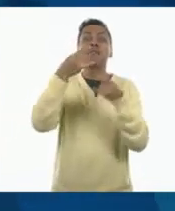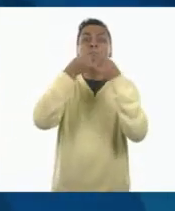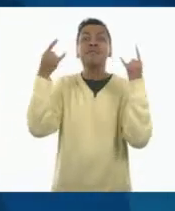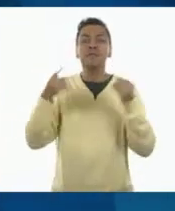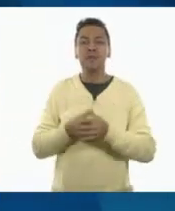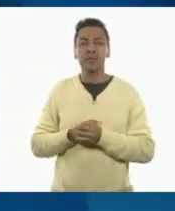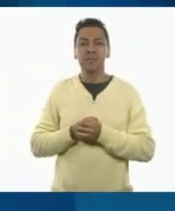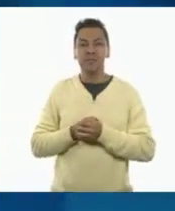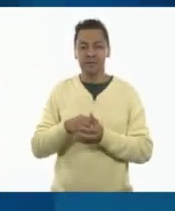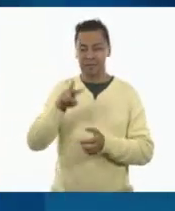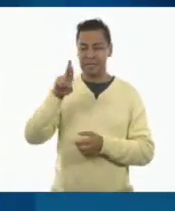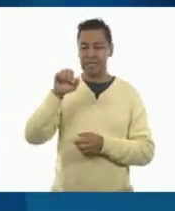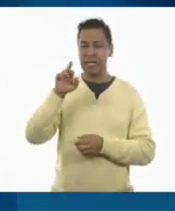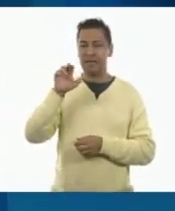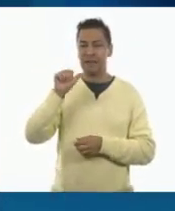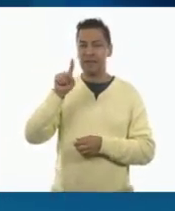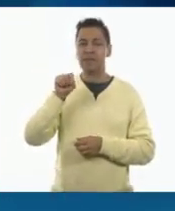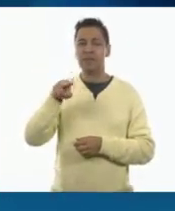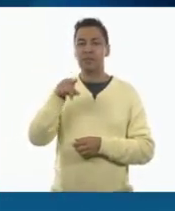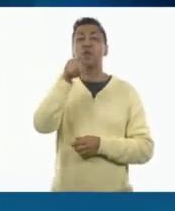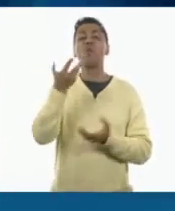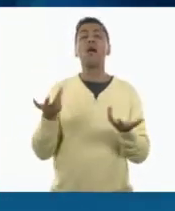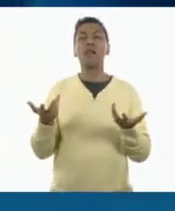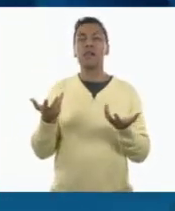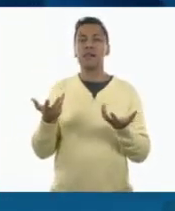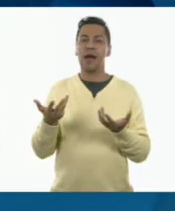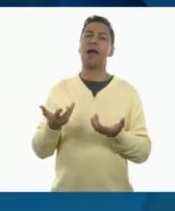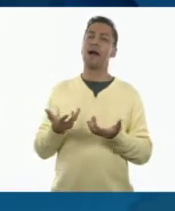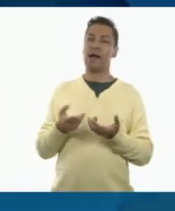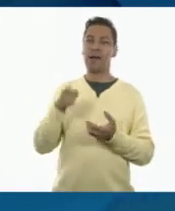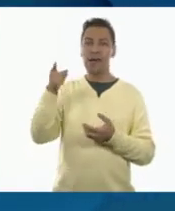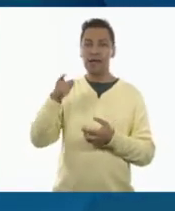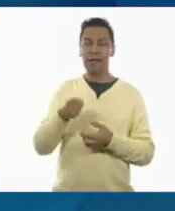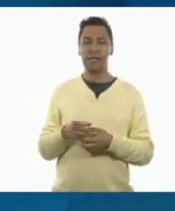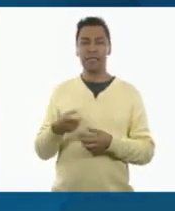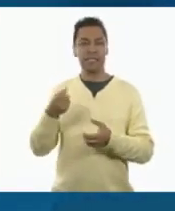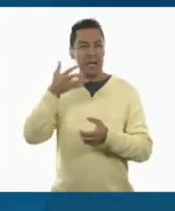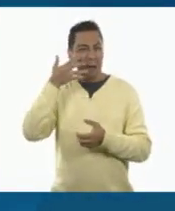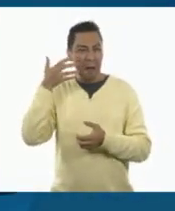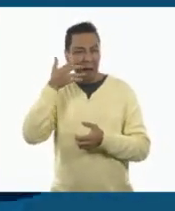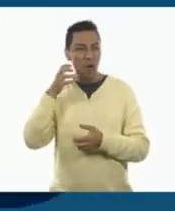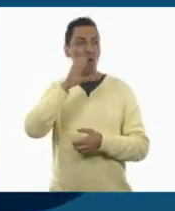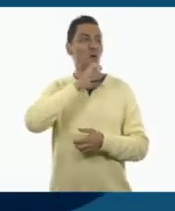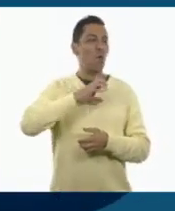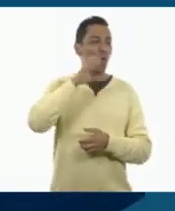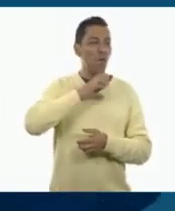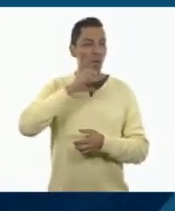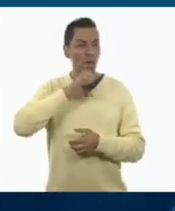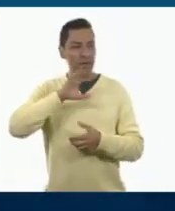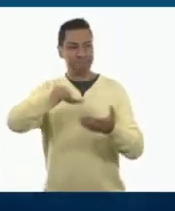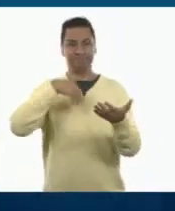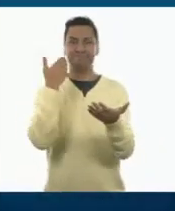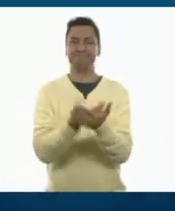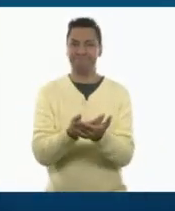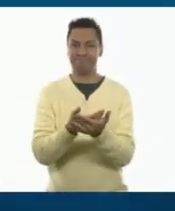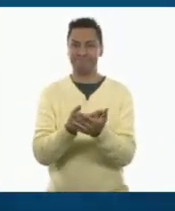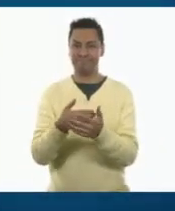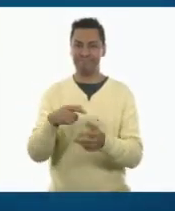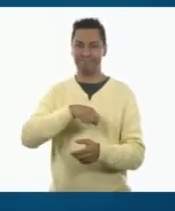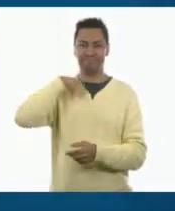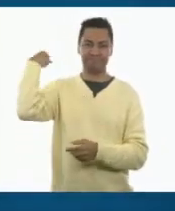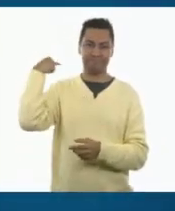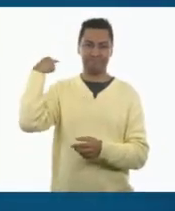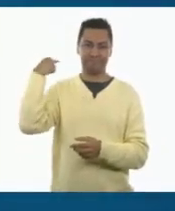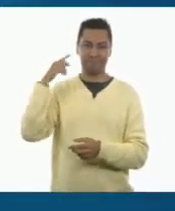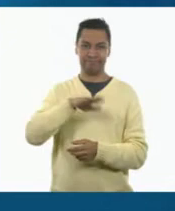Creo que yo me puedo saber ese. La curiosidad mató al gato. La curiosidad mató al gato. ¿Tú, Tom, qué opinas?